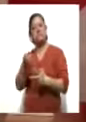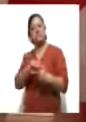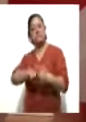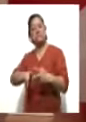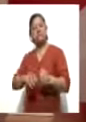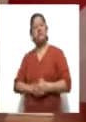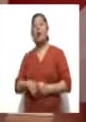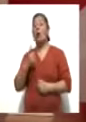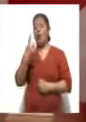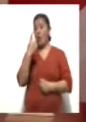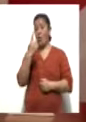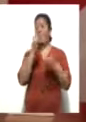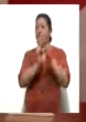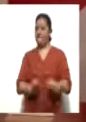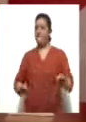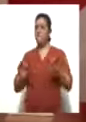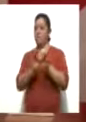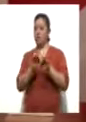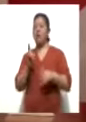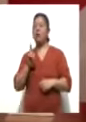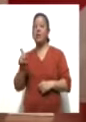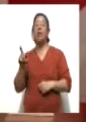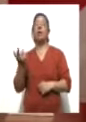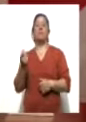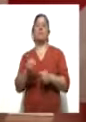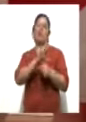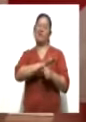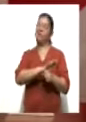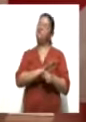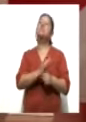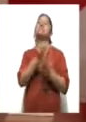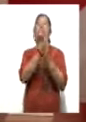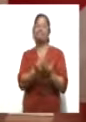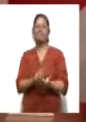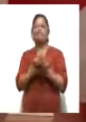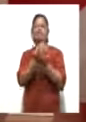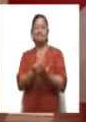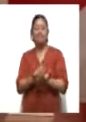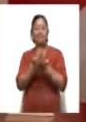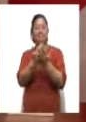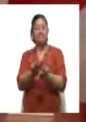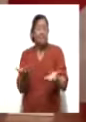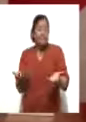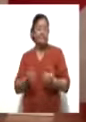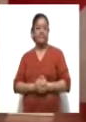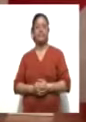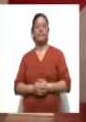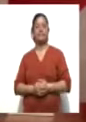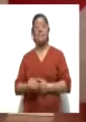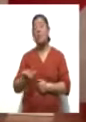Hay uno muy importante que por la pandemia se ha retrasado. Tenemos otro más que debemos